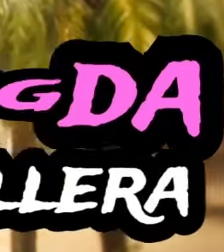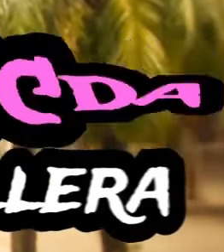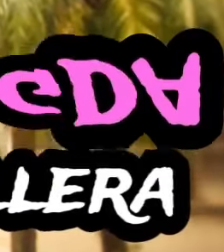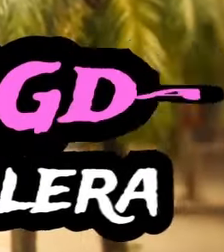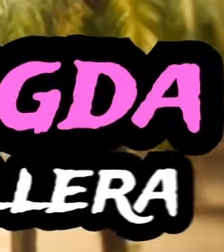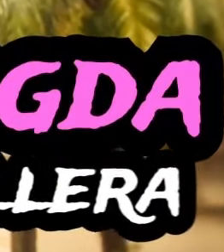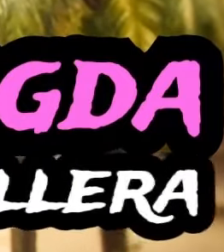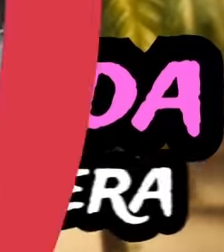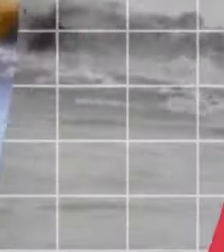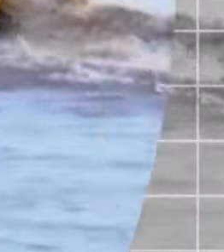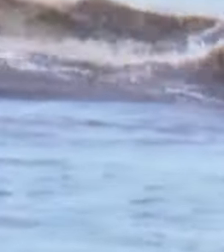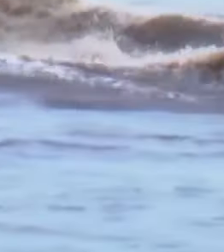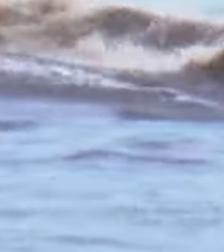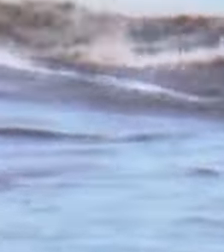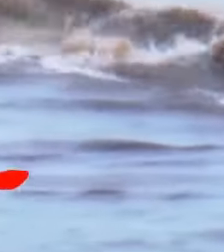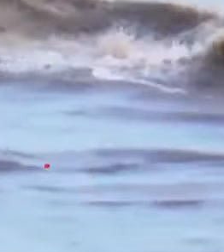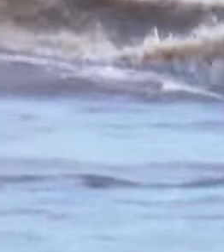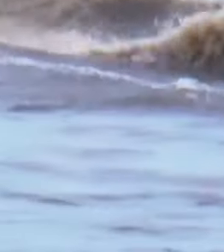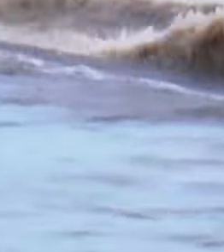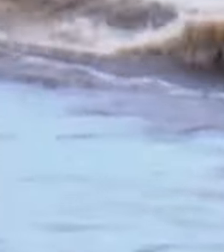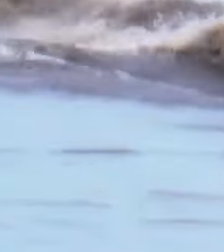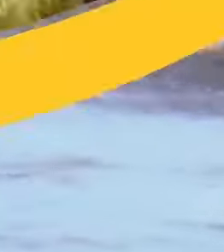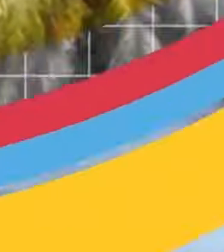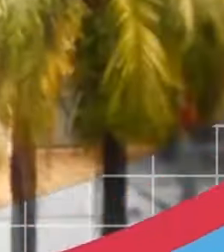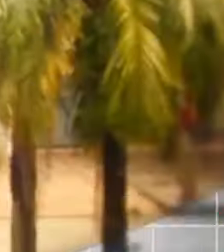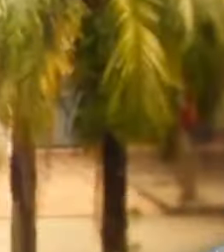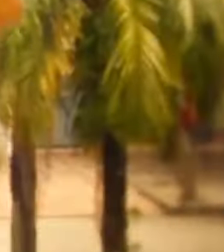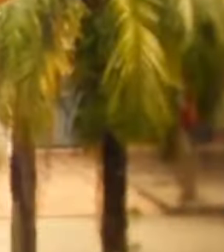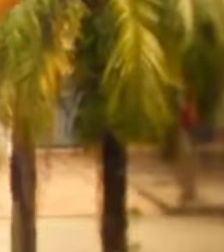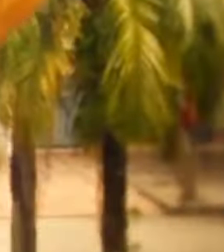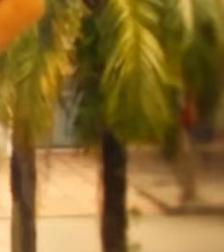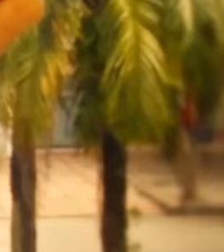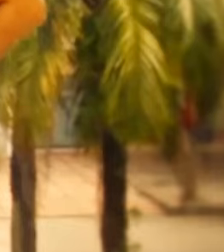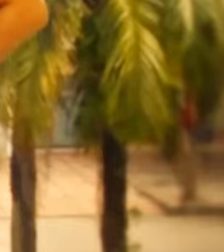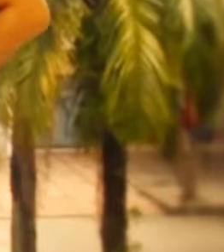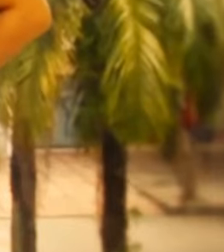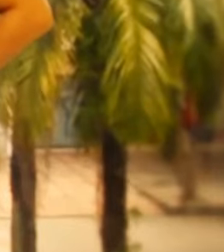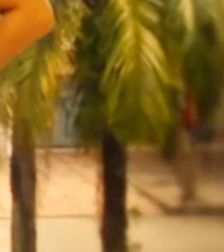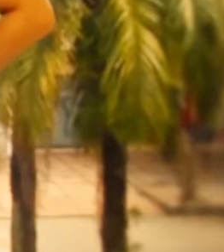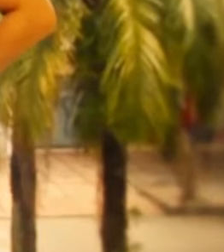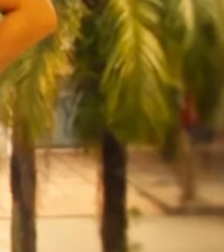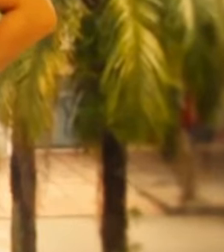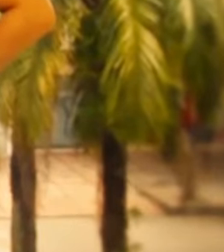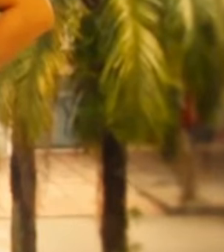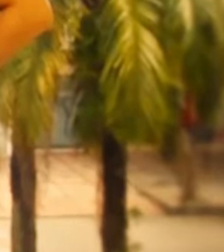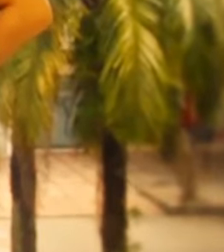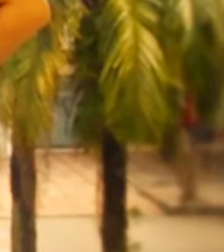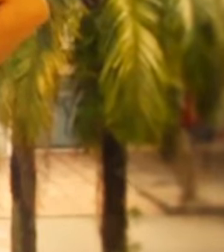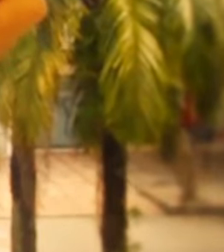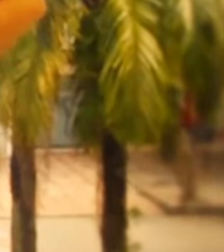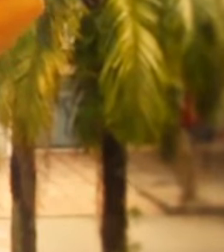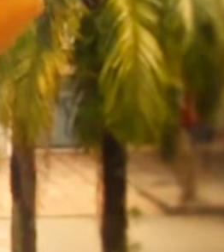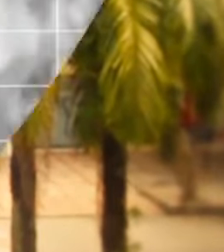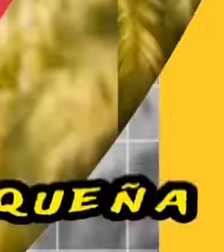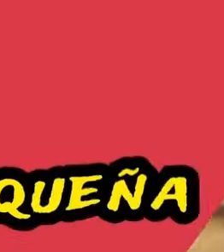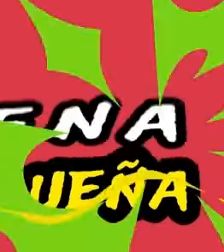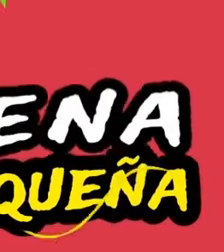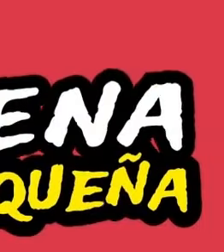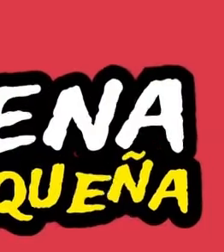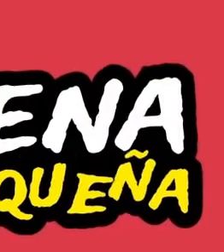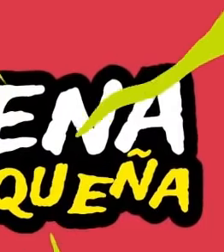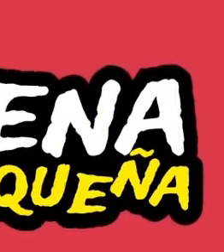suerte espectacular. Me gané el cipote Chalupo, ¿viste? Pero ¿sabes qué es lo peor? Que es que no se maneja por el río, prima. Prima,